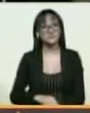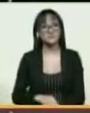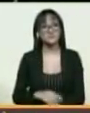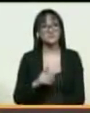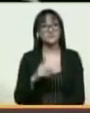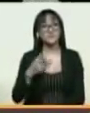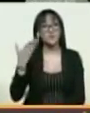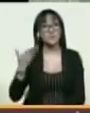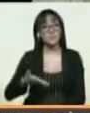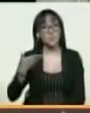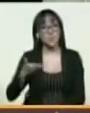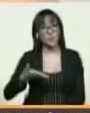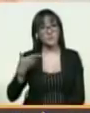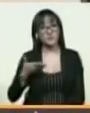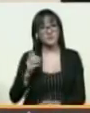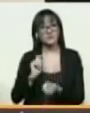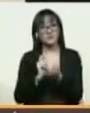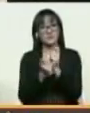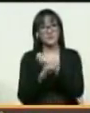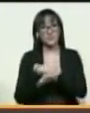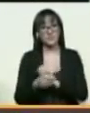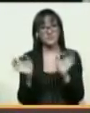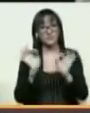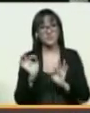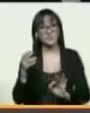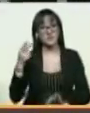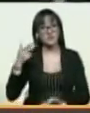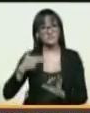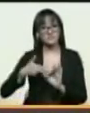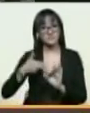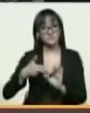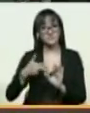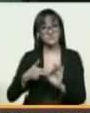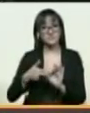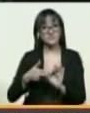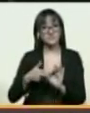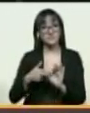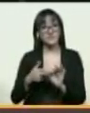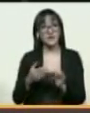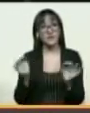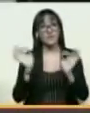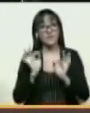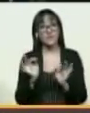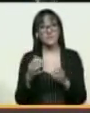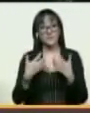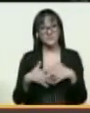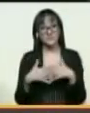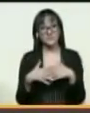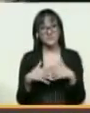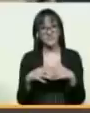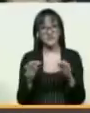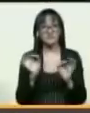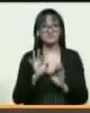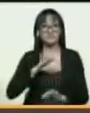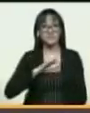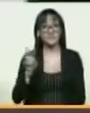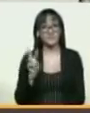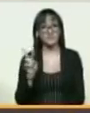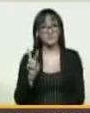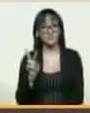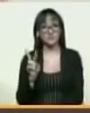salto trascendental, una transformación del modelo rentista al modelo agroproductivo en nuestro país. Veíamos